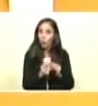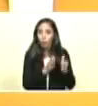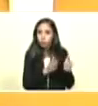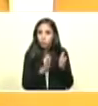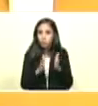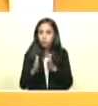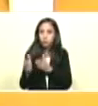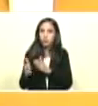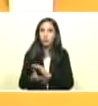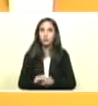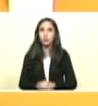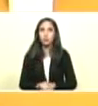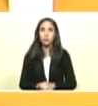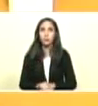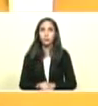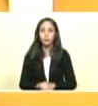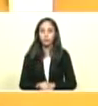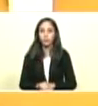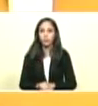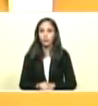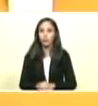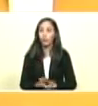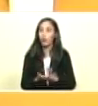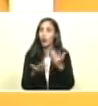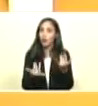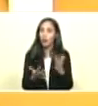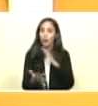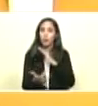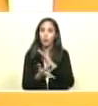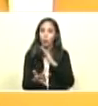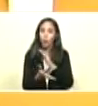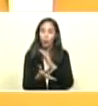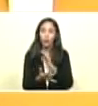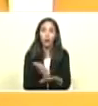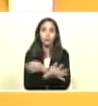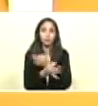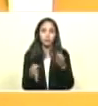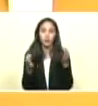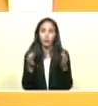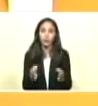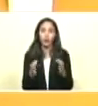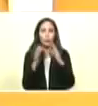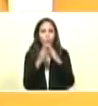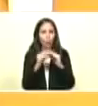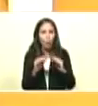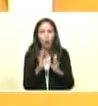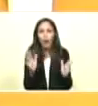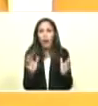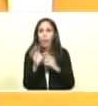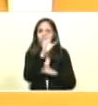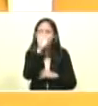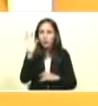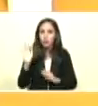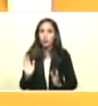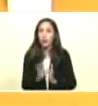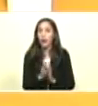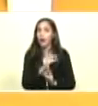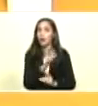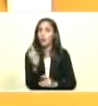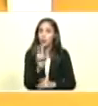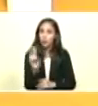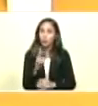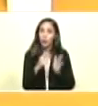ilícitos, nosotros vamos a tener la plataforma más exigente del mundo, que comprueba